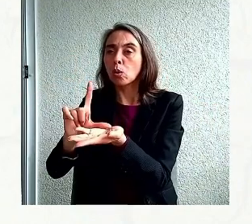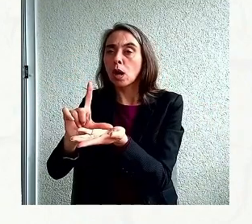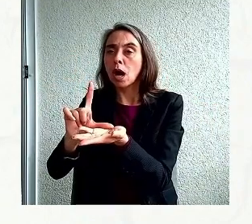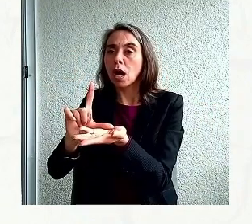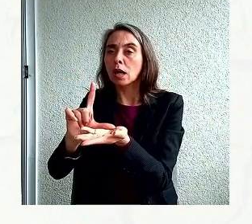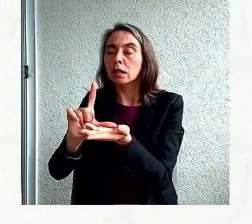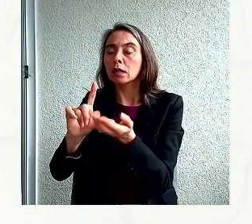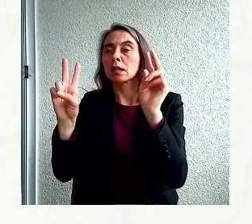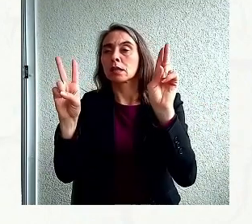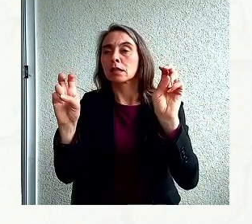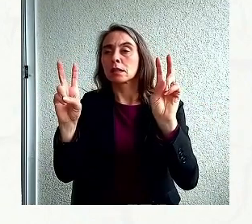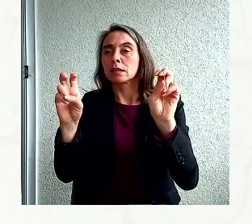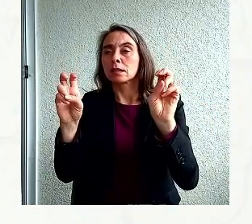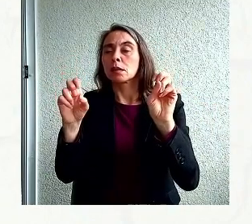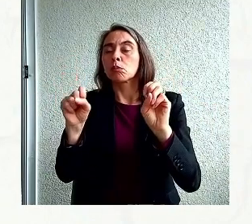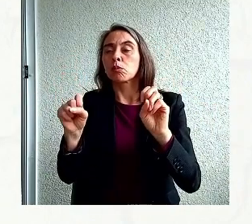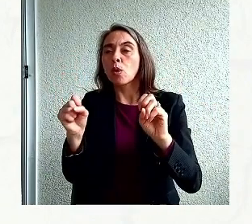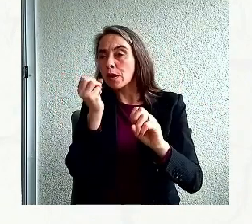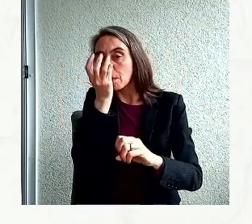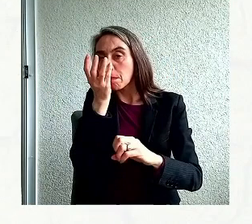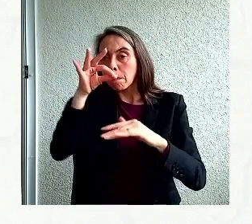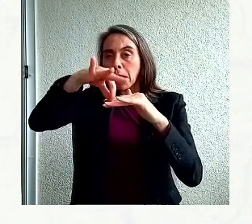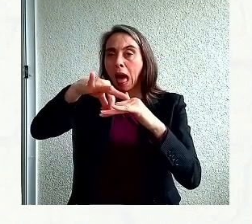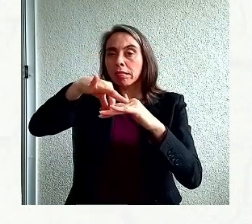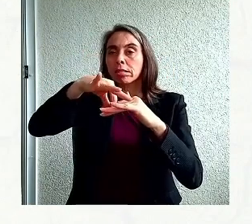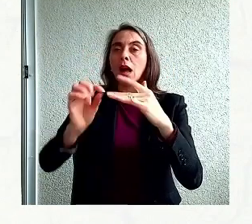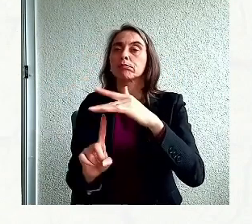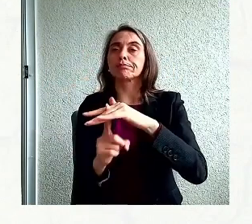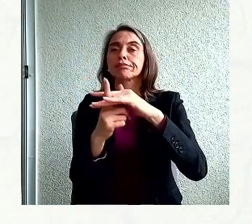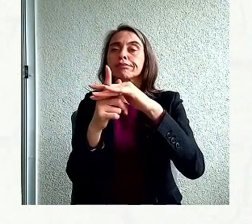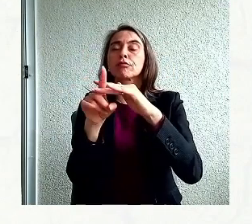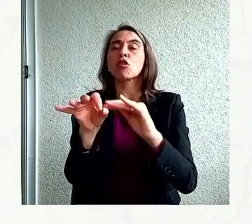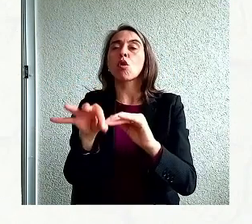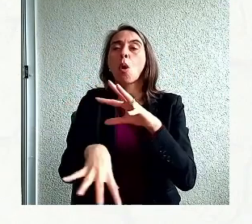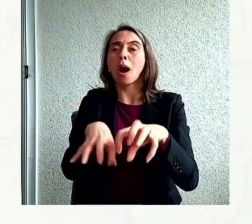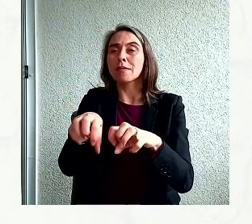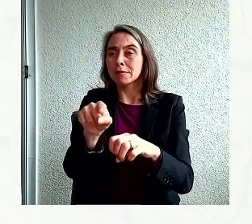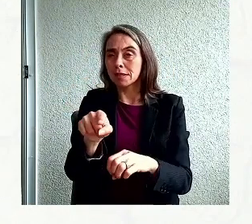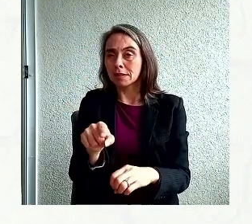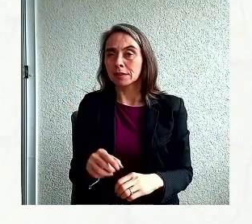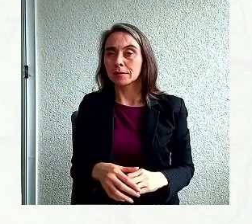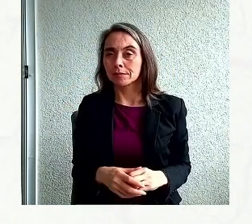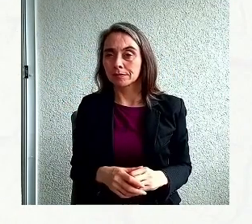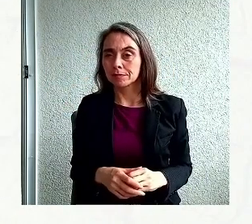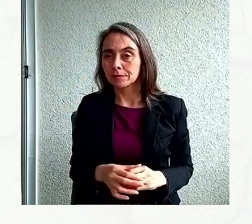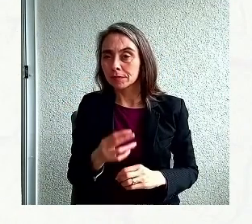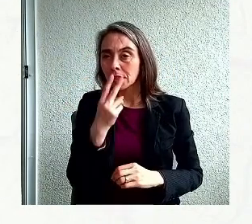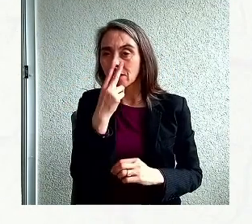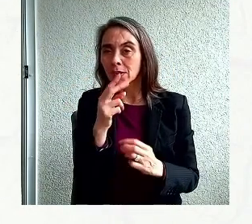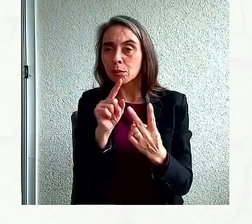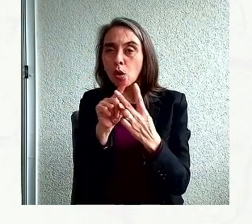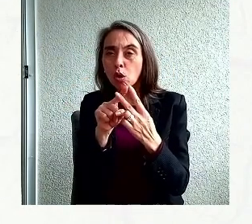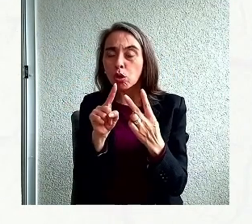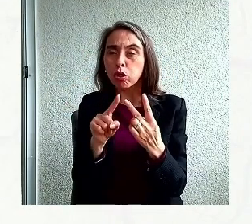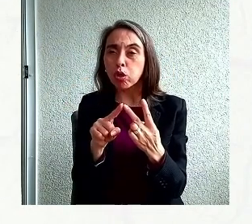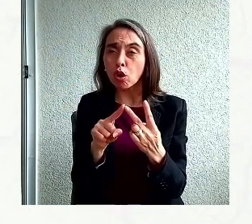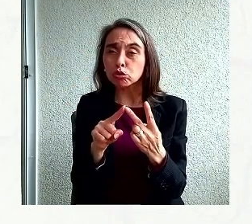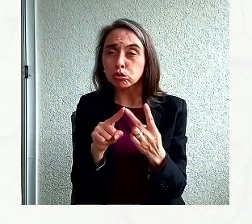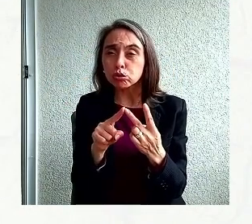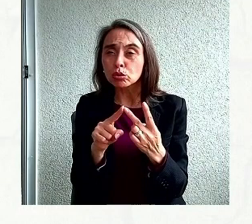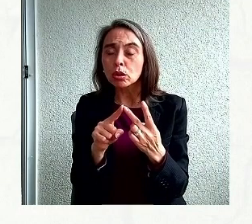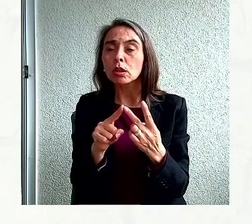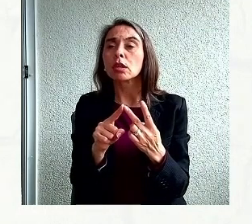Nosotros hemos visto dos casos que son bien emblemáticos. Por una parte, el cochayuyo, y por otra parte, el chorito. A todos nos